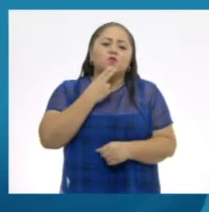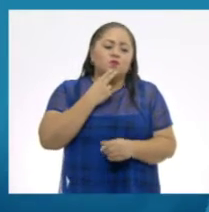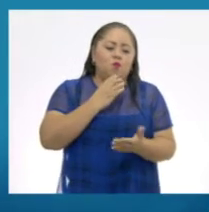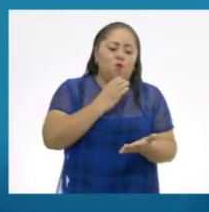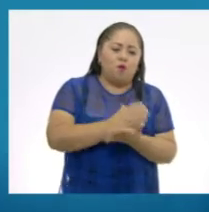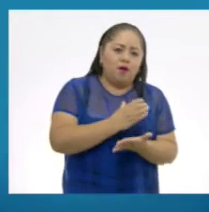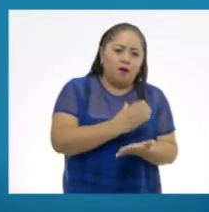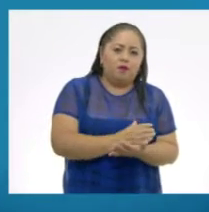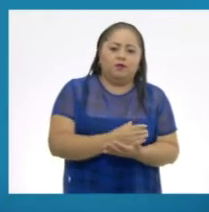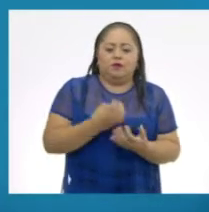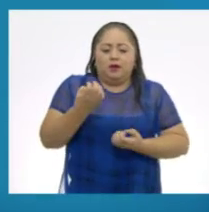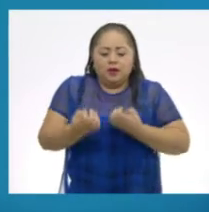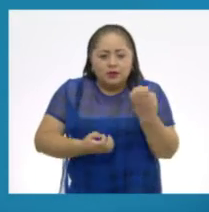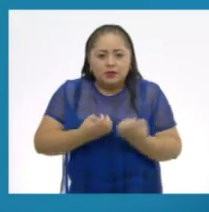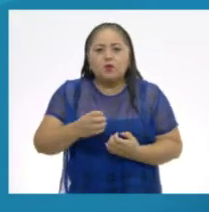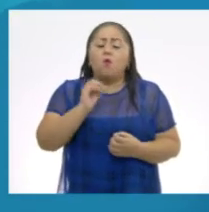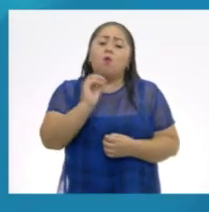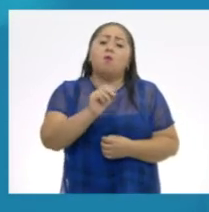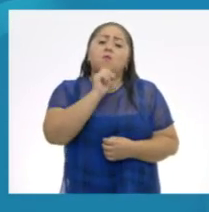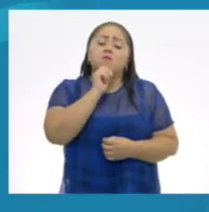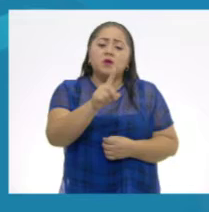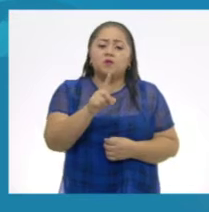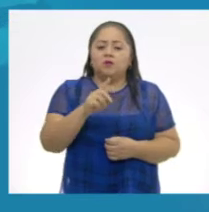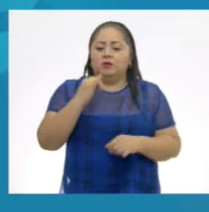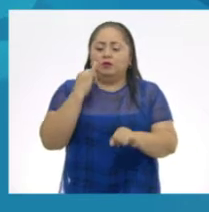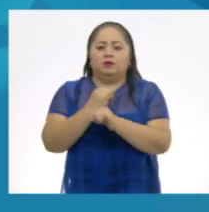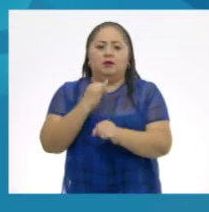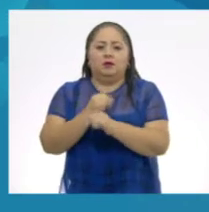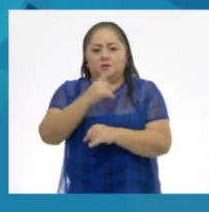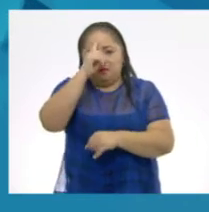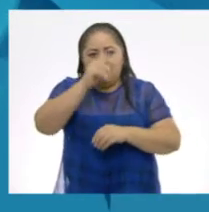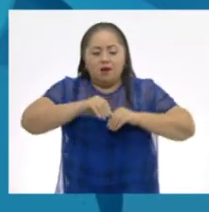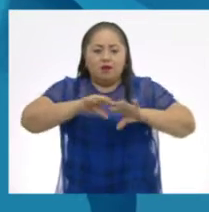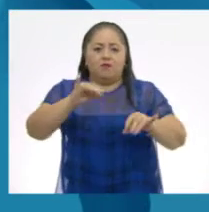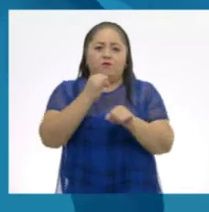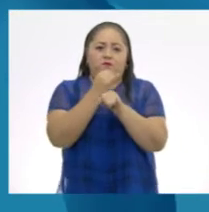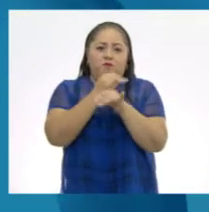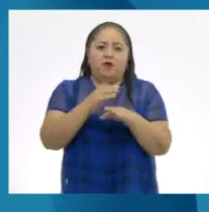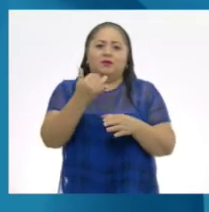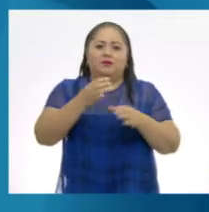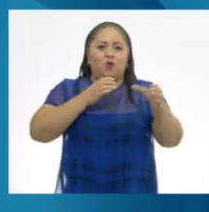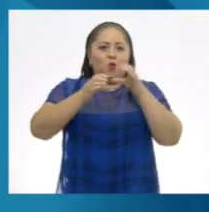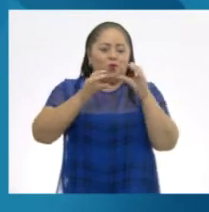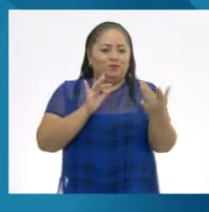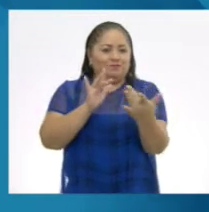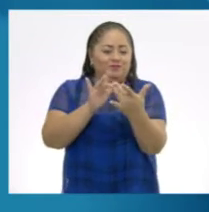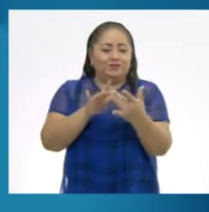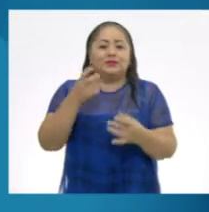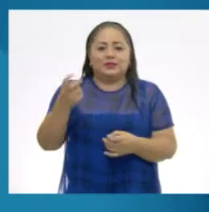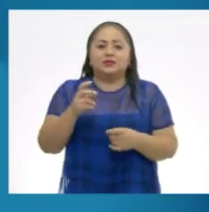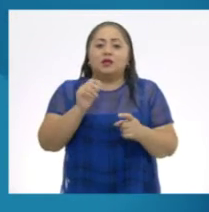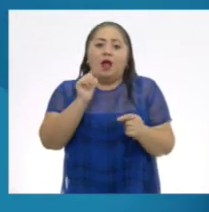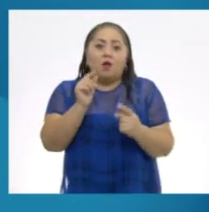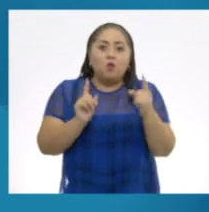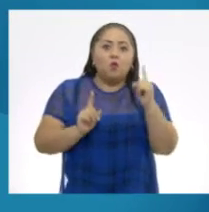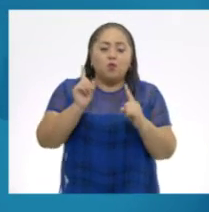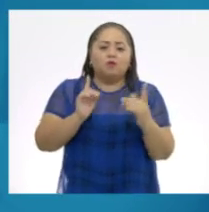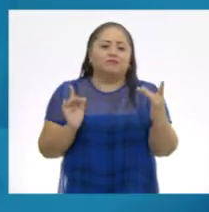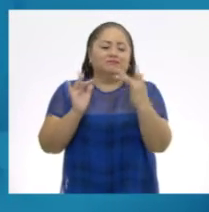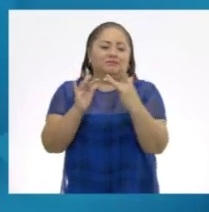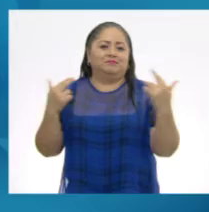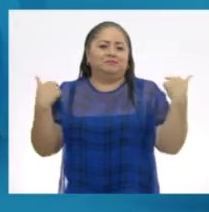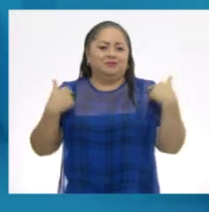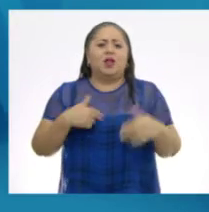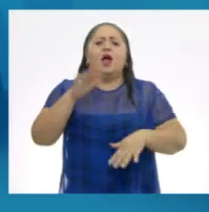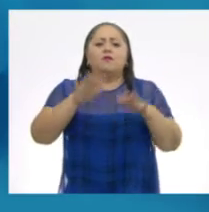cuadernillos, ejercicios o incluso usando tecnologías de información y comunicación. Ahí ellos resuelven dudas. Incluso